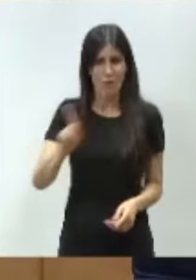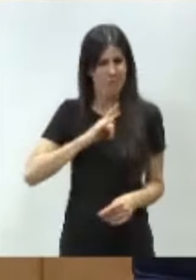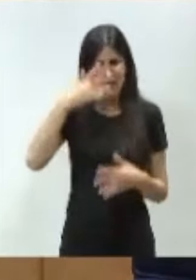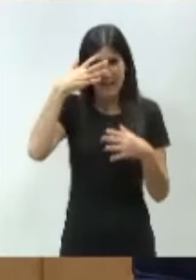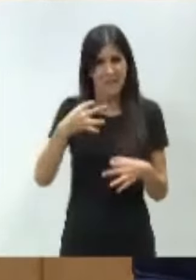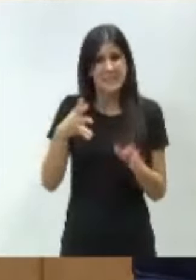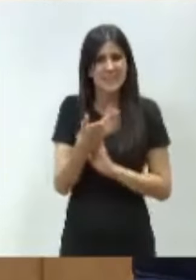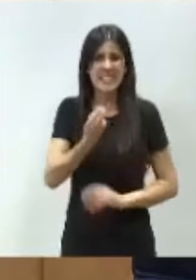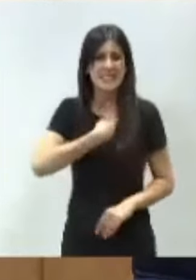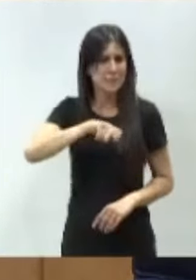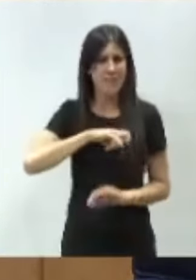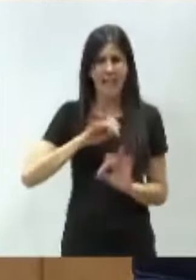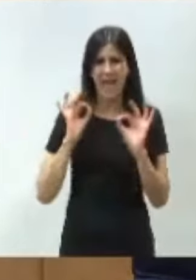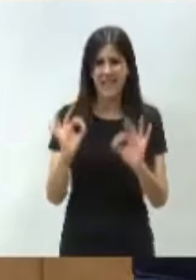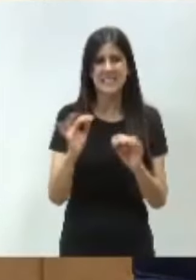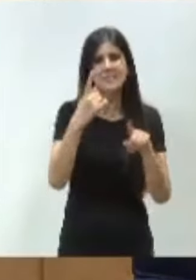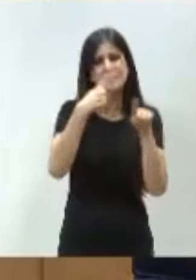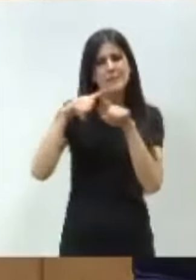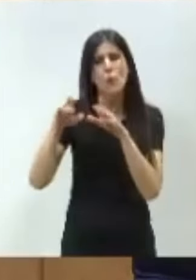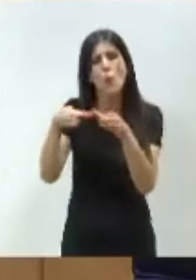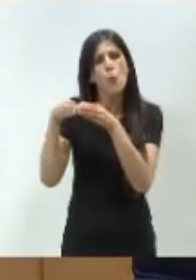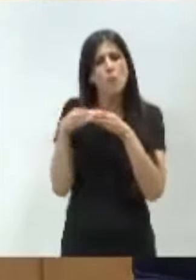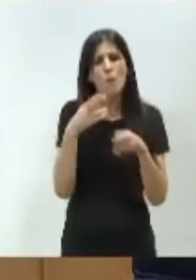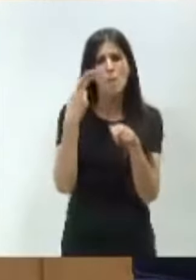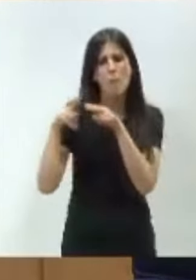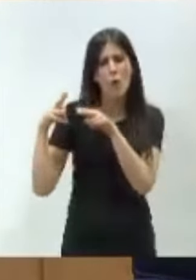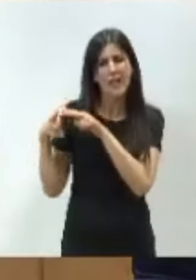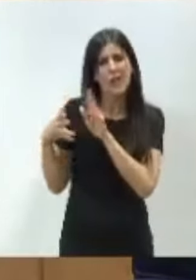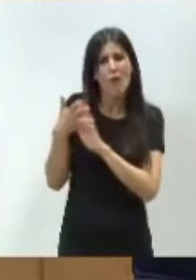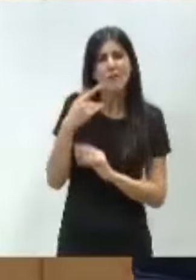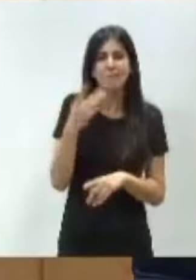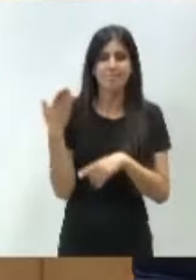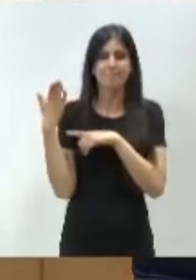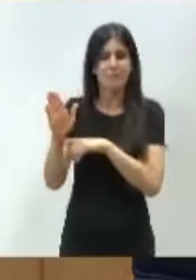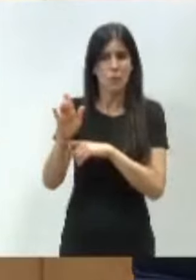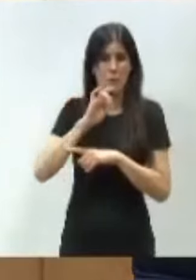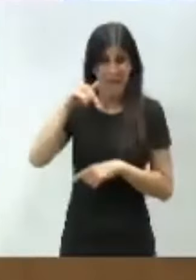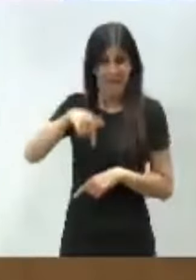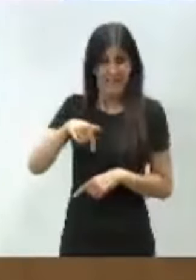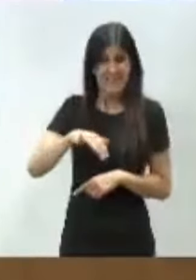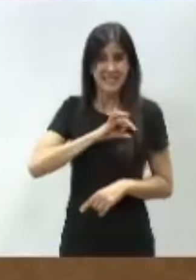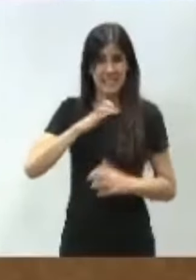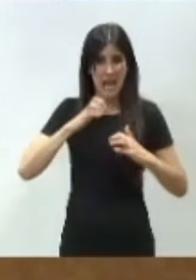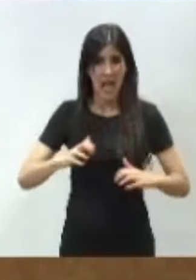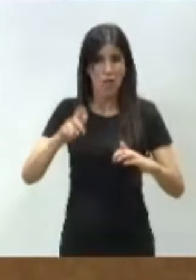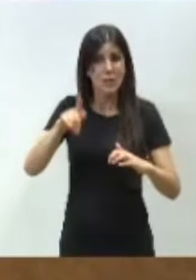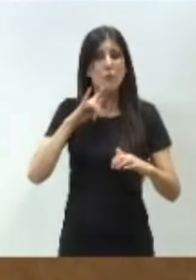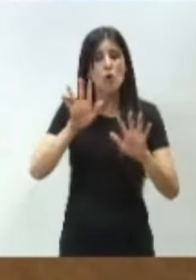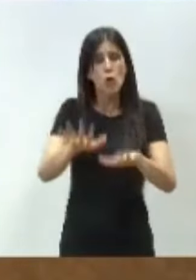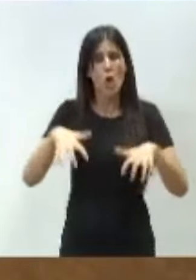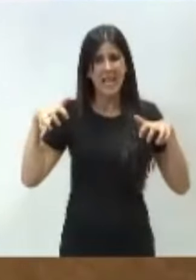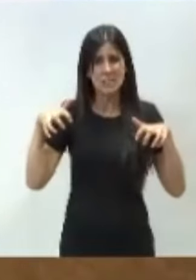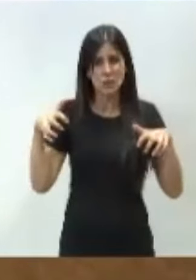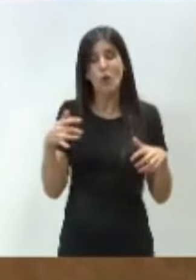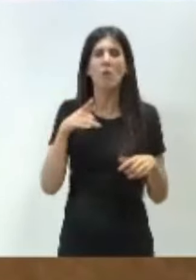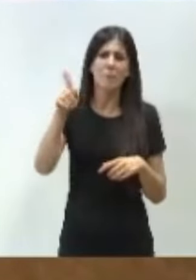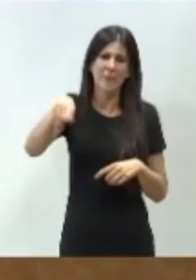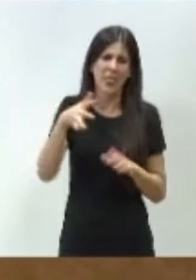es España. Los diferentes grupos parlamentarios que tienen representación aquí en el Senado y en el Congreso. Y ustedes harían